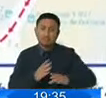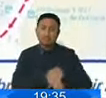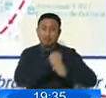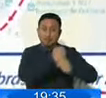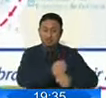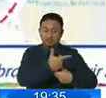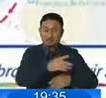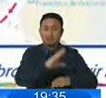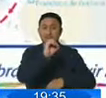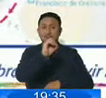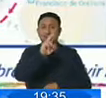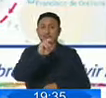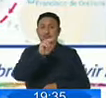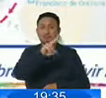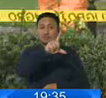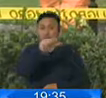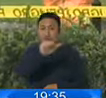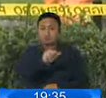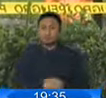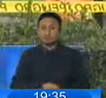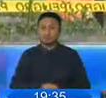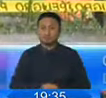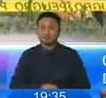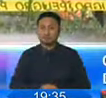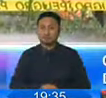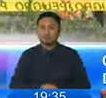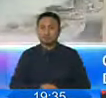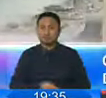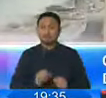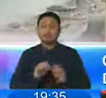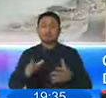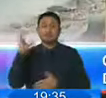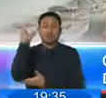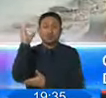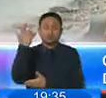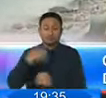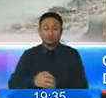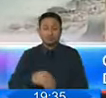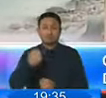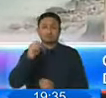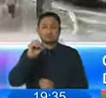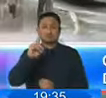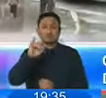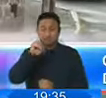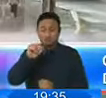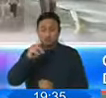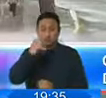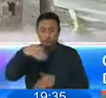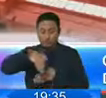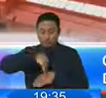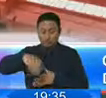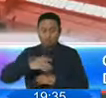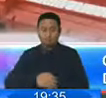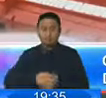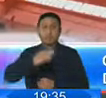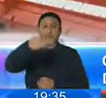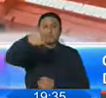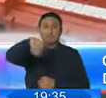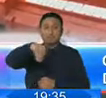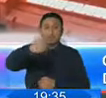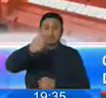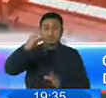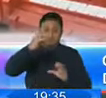y Orellana. Además de la avenida Gran Colombia, desde la calle Miguel Espinosa hasta la Sodiro, permanece cerrada un carril, pero desde este miércoles a las